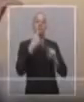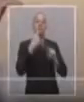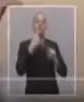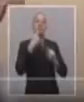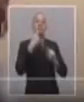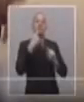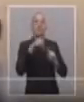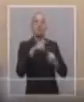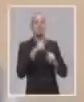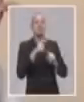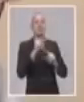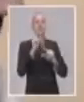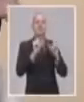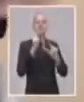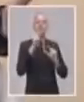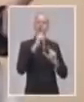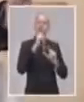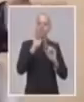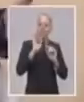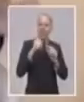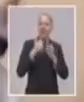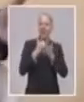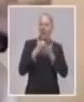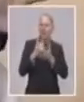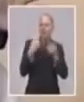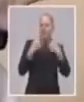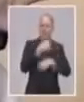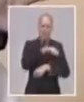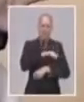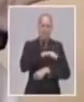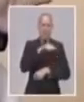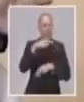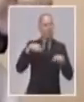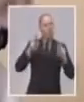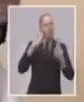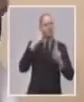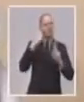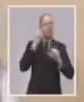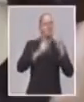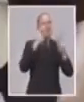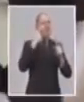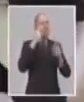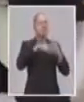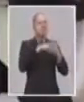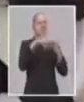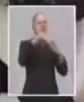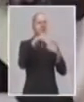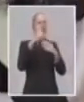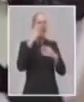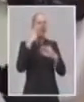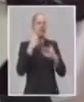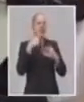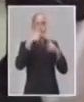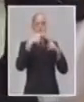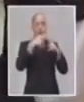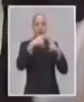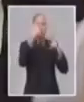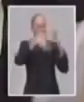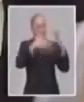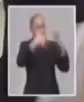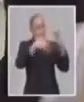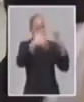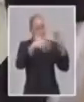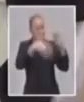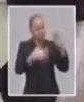tengo. Decenas o cientos de miles de seguidores en 24-48. Un estudio de un analista español que hemos publicado en Cuba